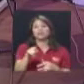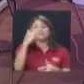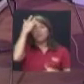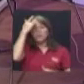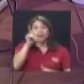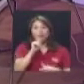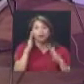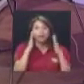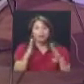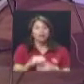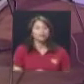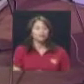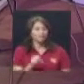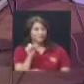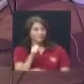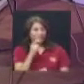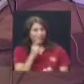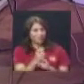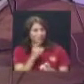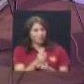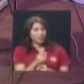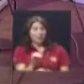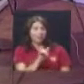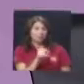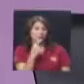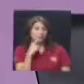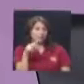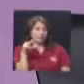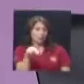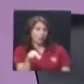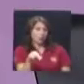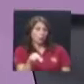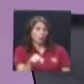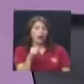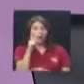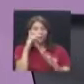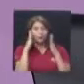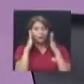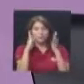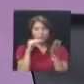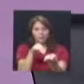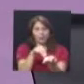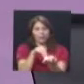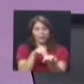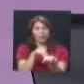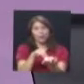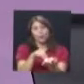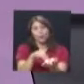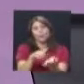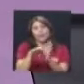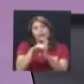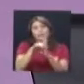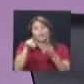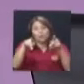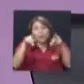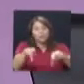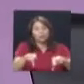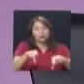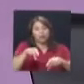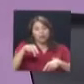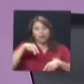como cómo darle un tratamiento a una persona que se fracturó perdón